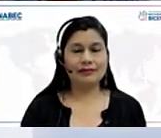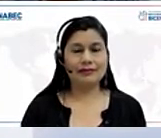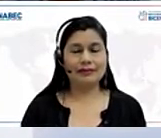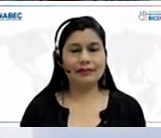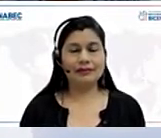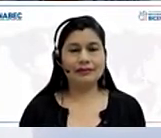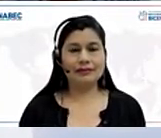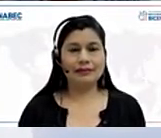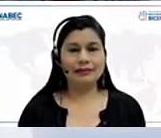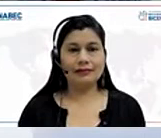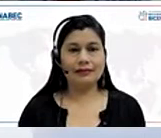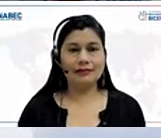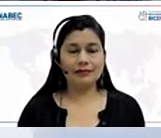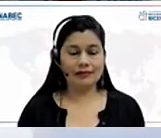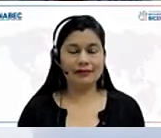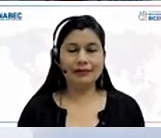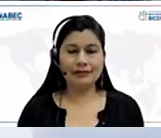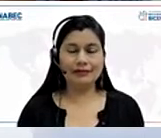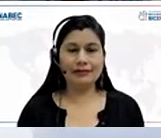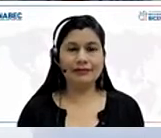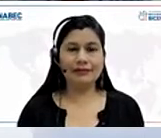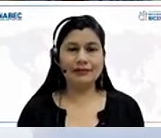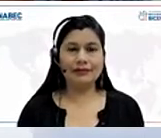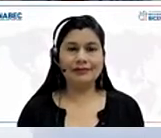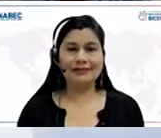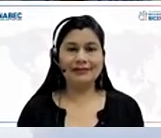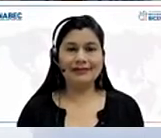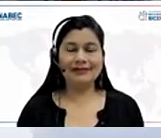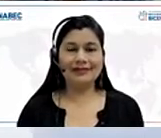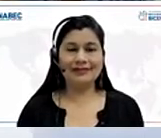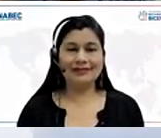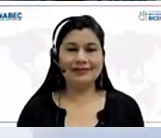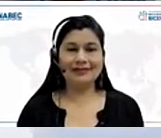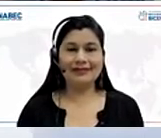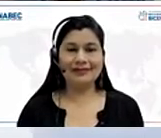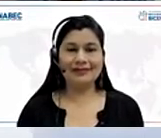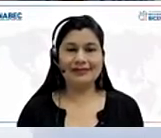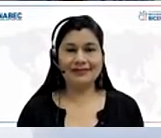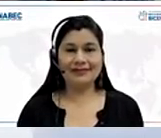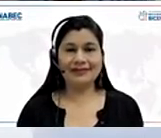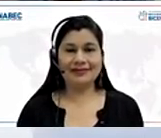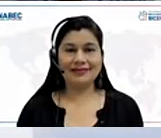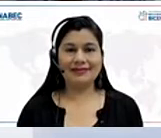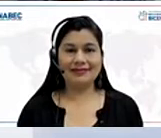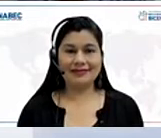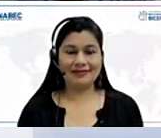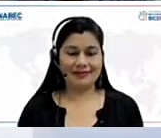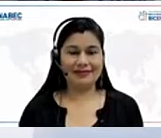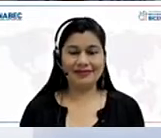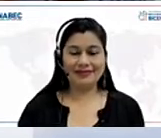se desarrolla solo en el Japón, o sea, es el destino donde únicamente ahí se puede estudiar ese tema, ¿no? Sí es